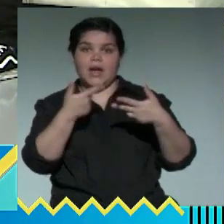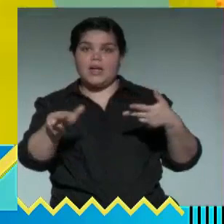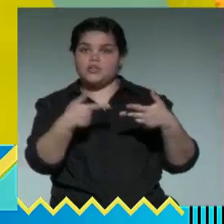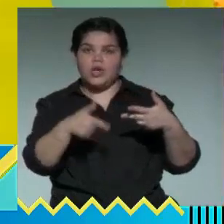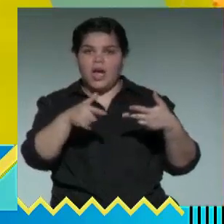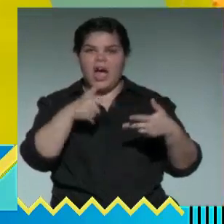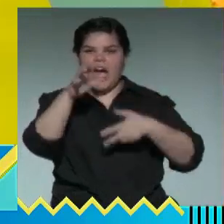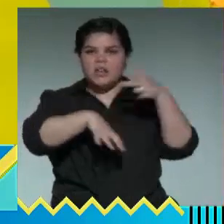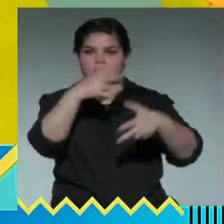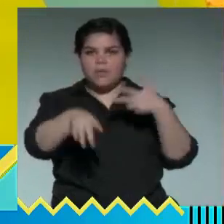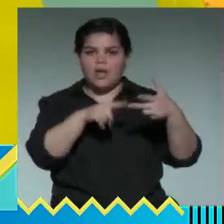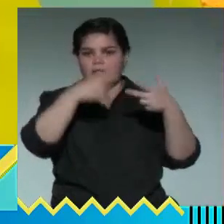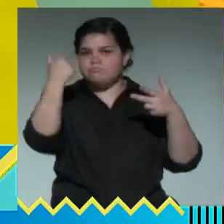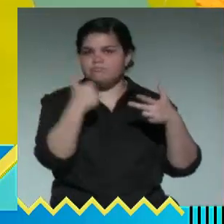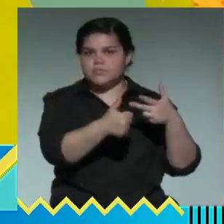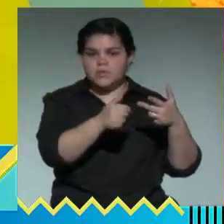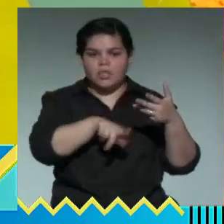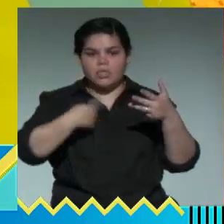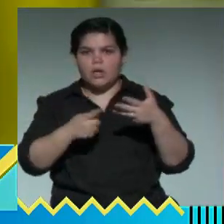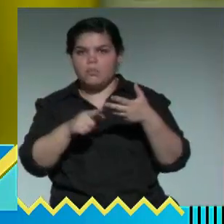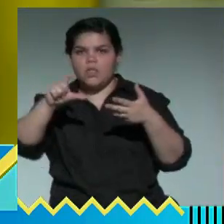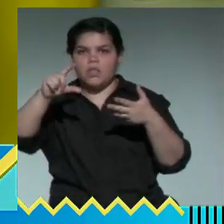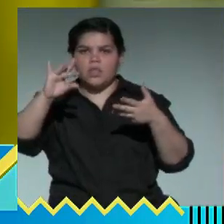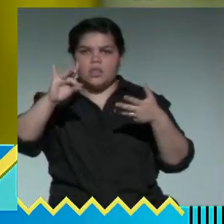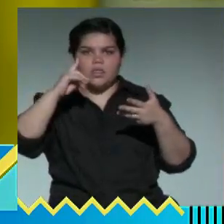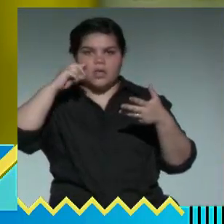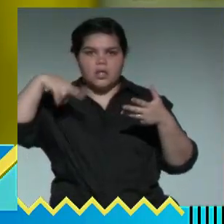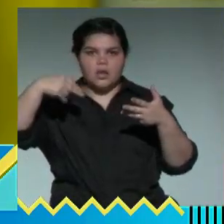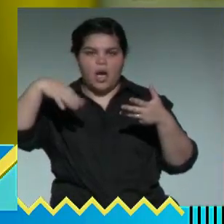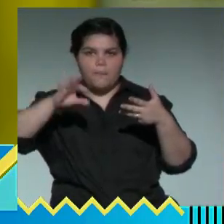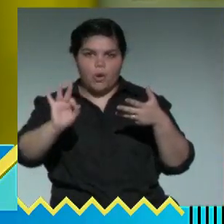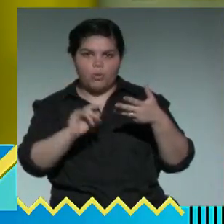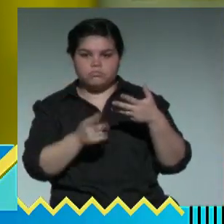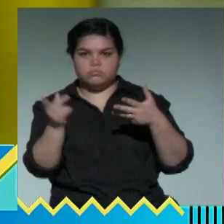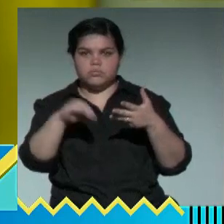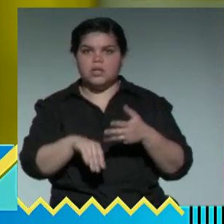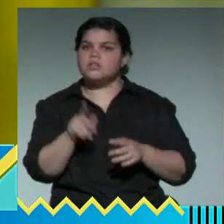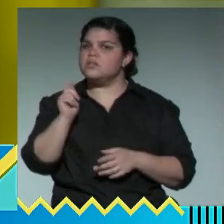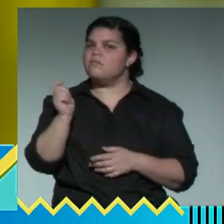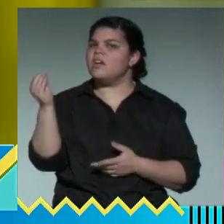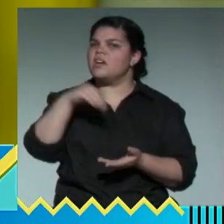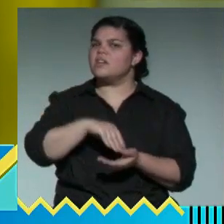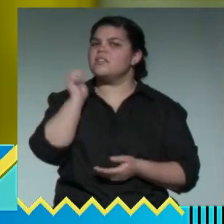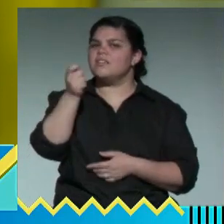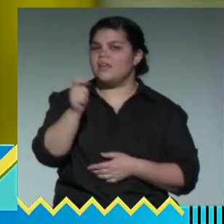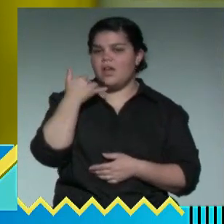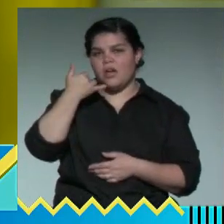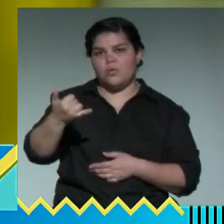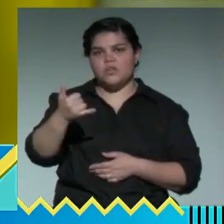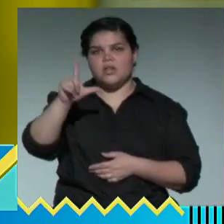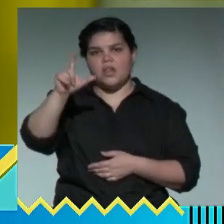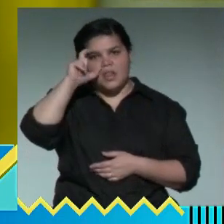bueno... Al que le guste y al que no. No, obvio. Pero... Bueno, ¿saben a quién vamos a sumar a la conversación? A Leo García, está en comunicación con